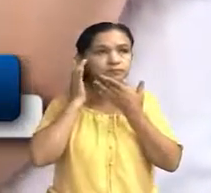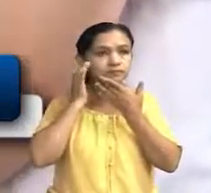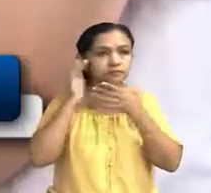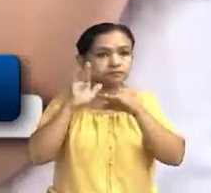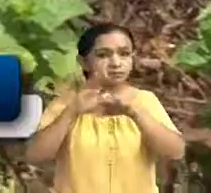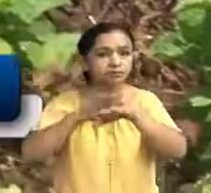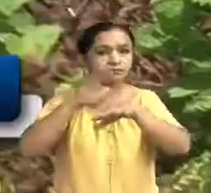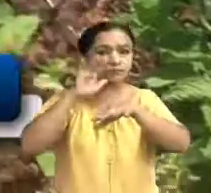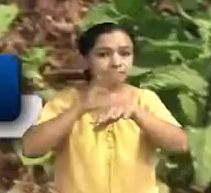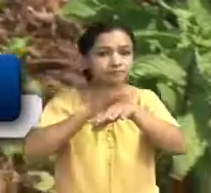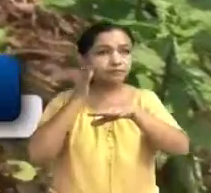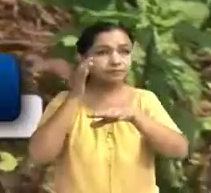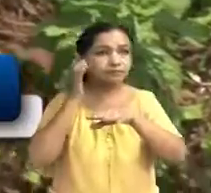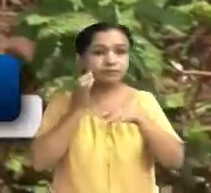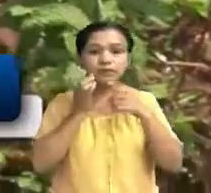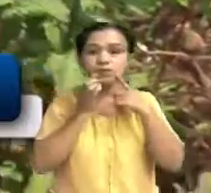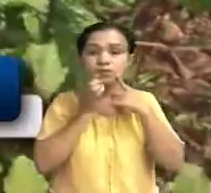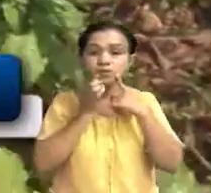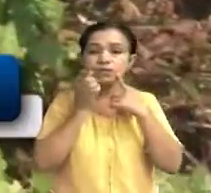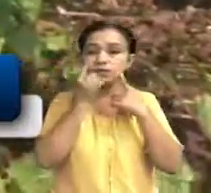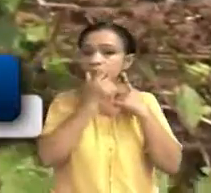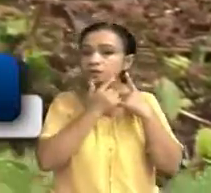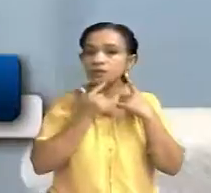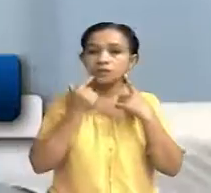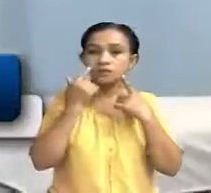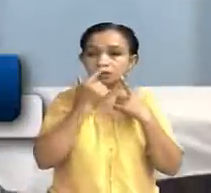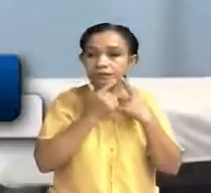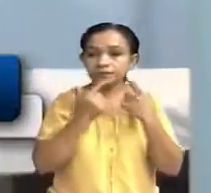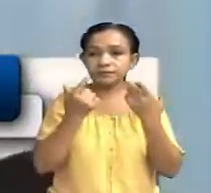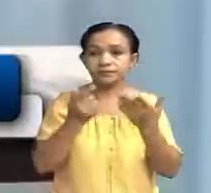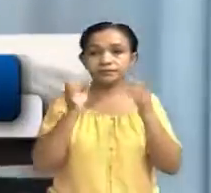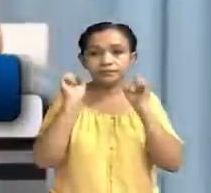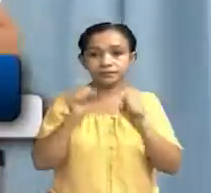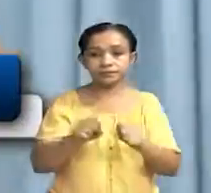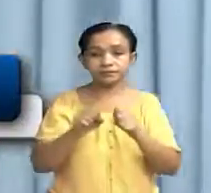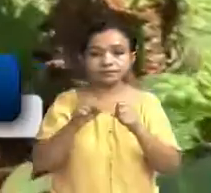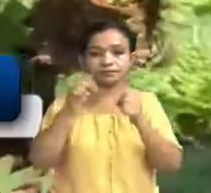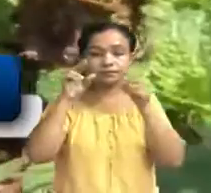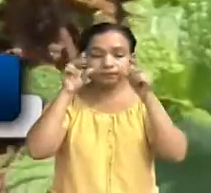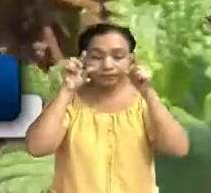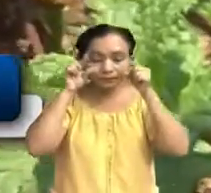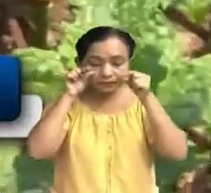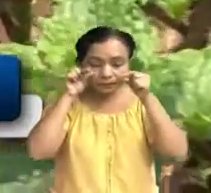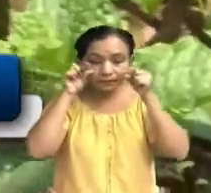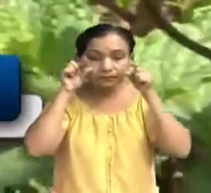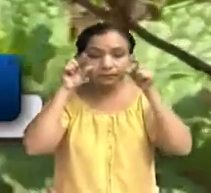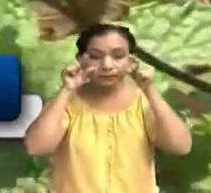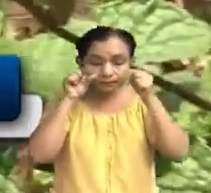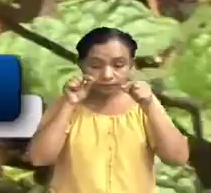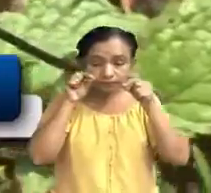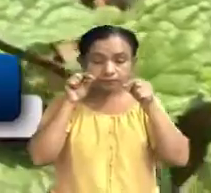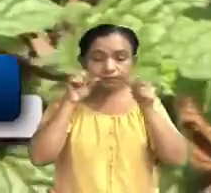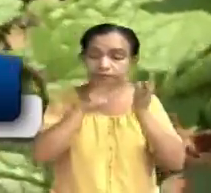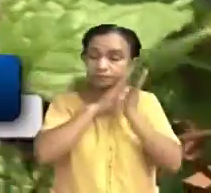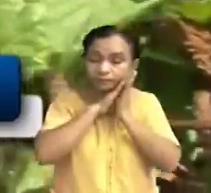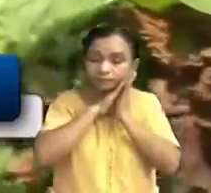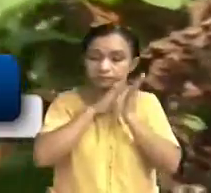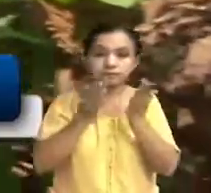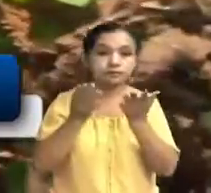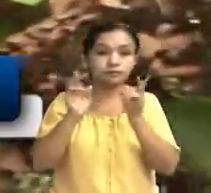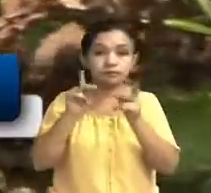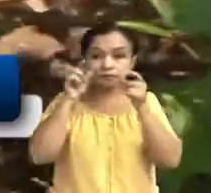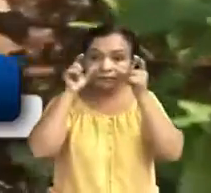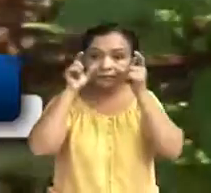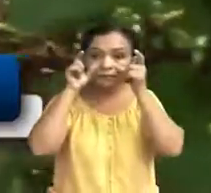a nivel bucal, empieza a poder cerrar los ojos cuando duerme. Entonces hay